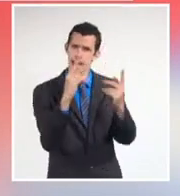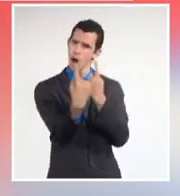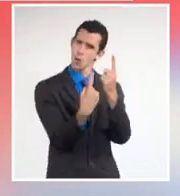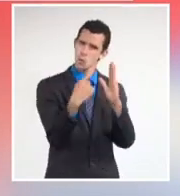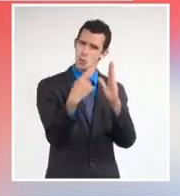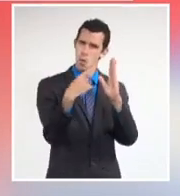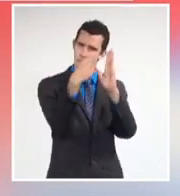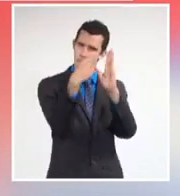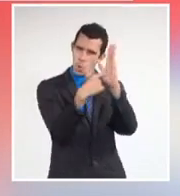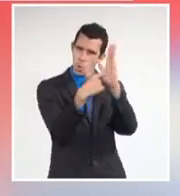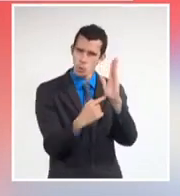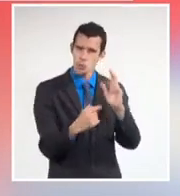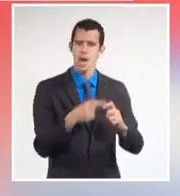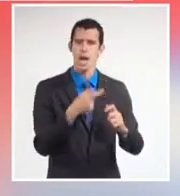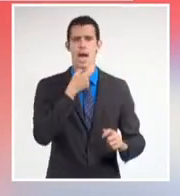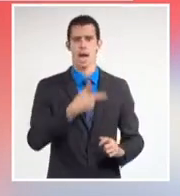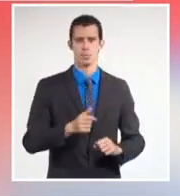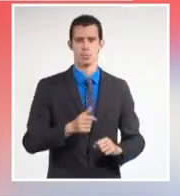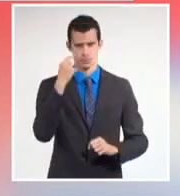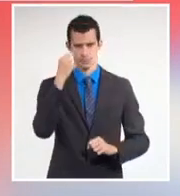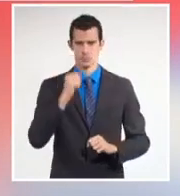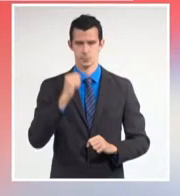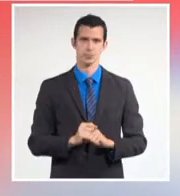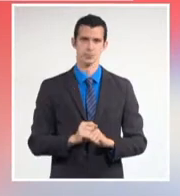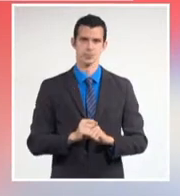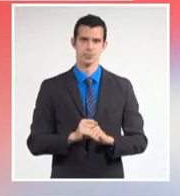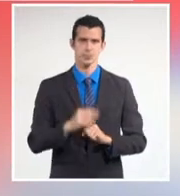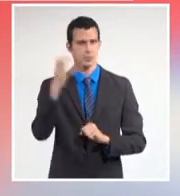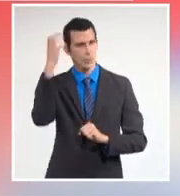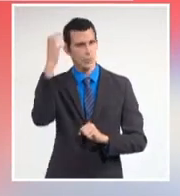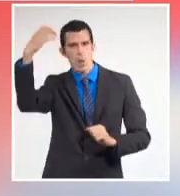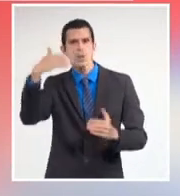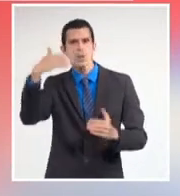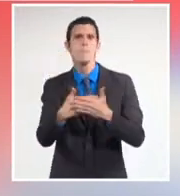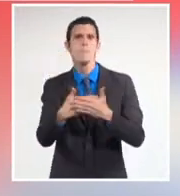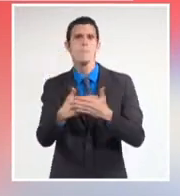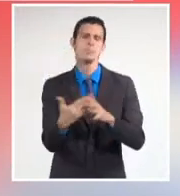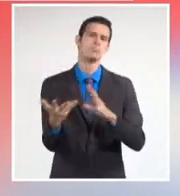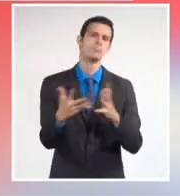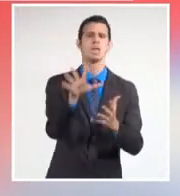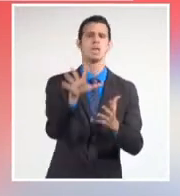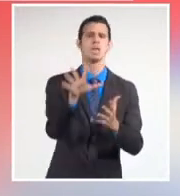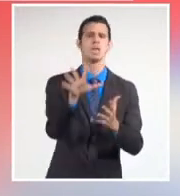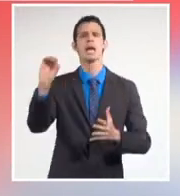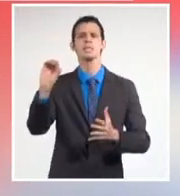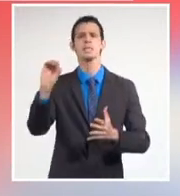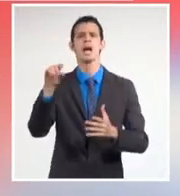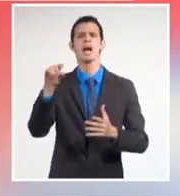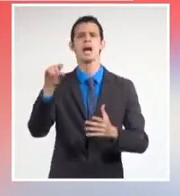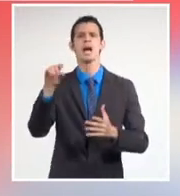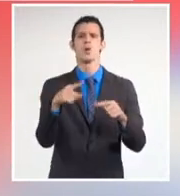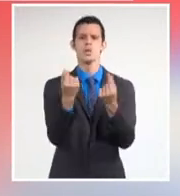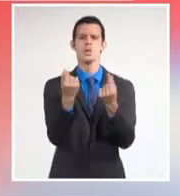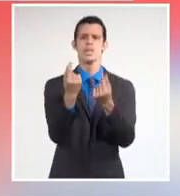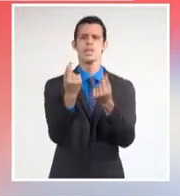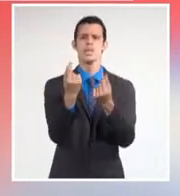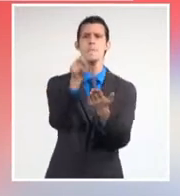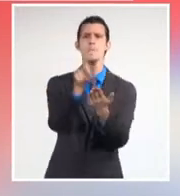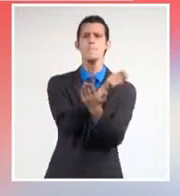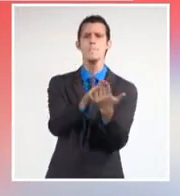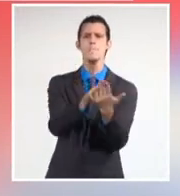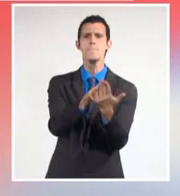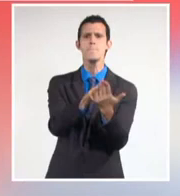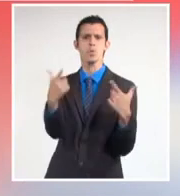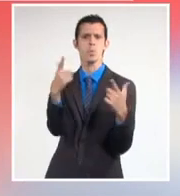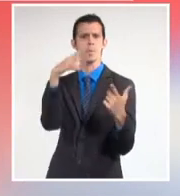tenemos más de 500 empresas estatales con pérdidas. Y esto, aquí en el Pleno del Comité Central, esto es un elemento que hay que